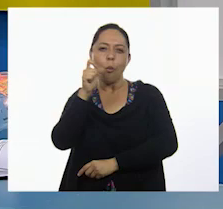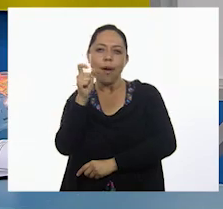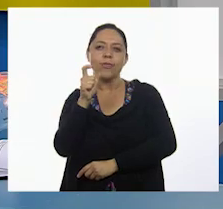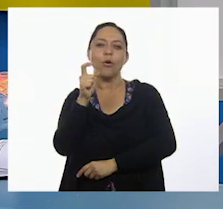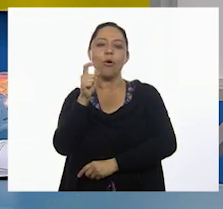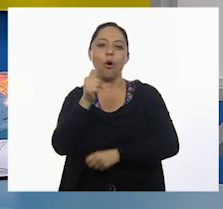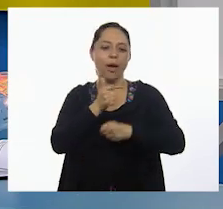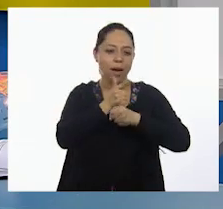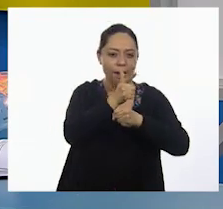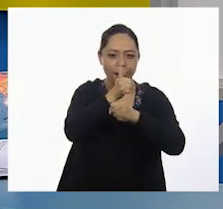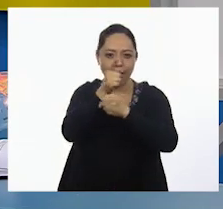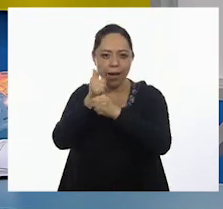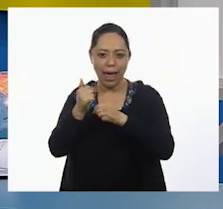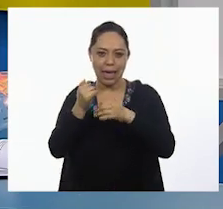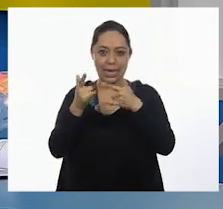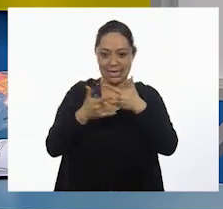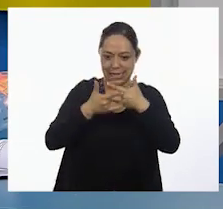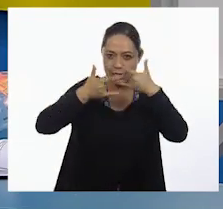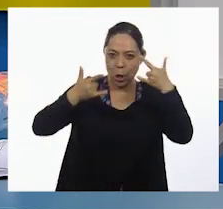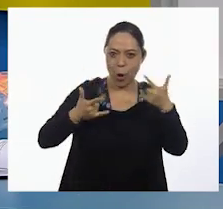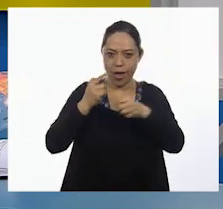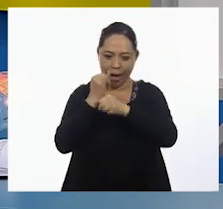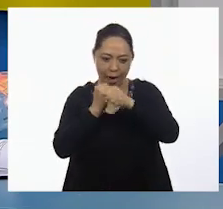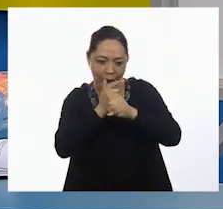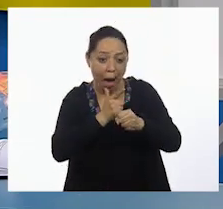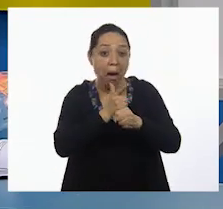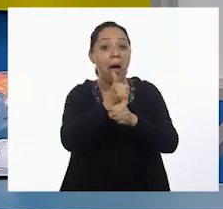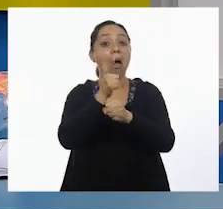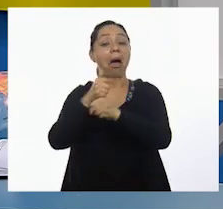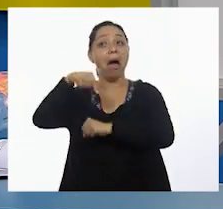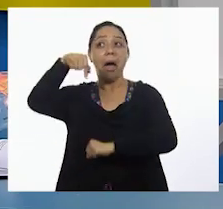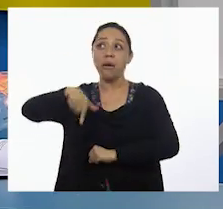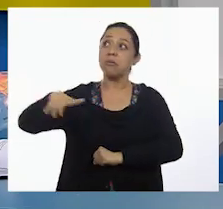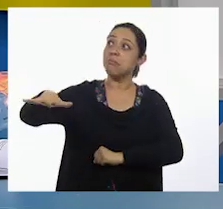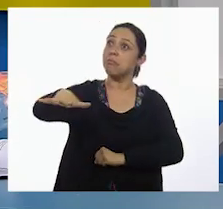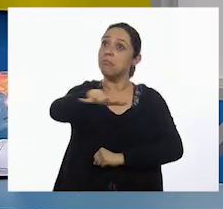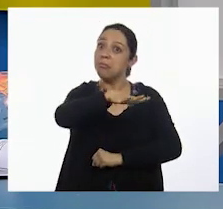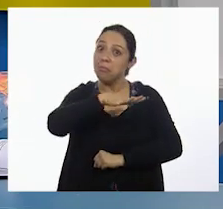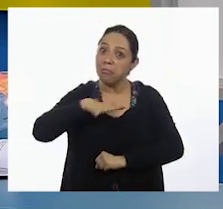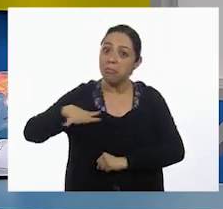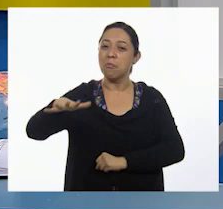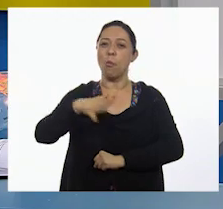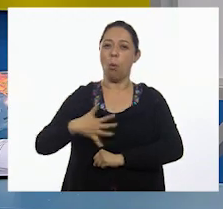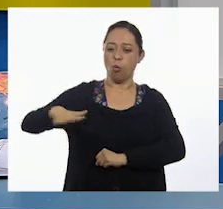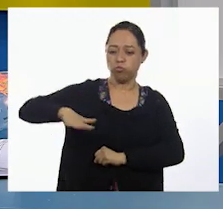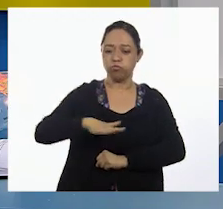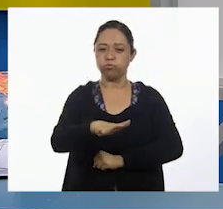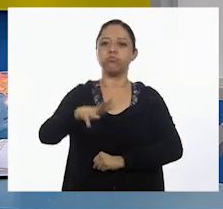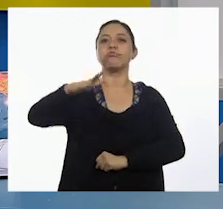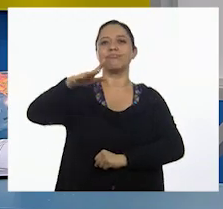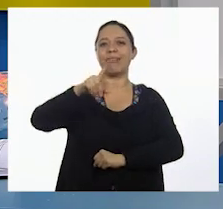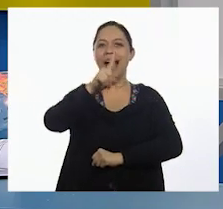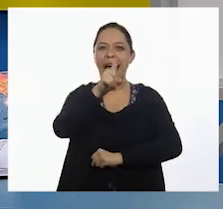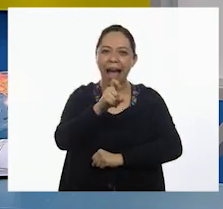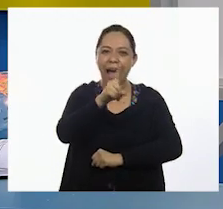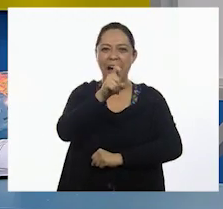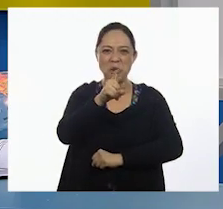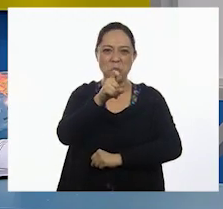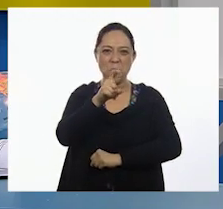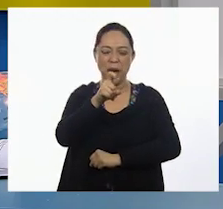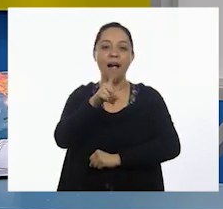la historia de nuestra comunidad nos damos cuenta, ¿no? Pues resulta que aquí había un canal o había un río o se